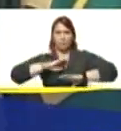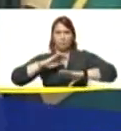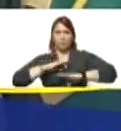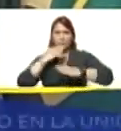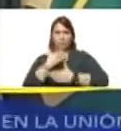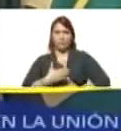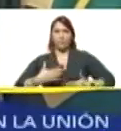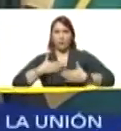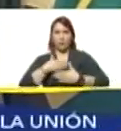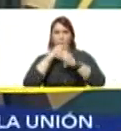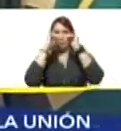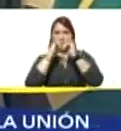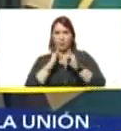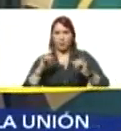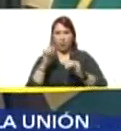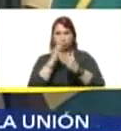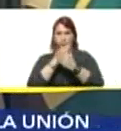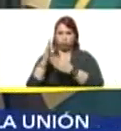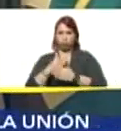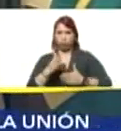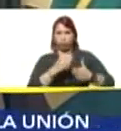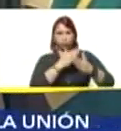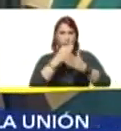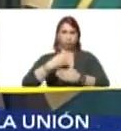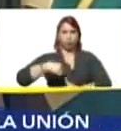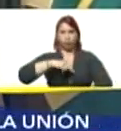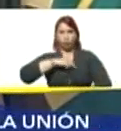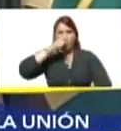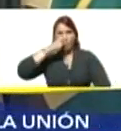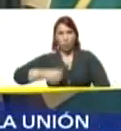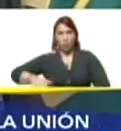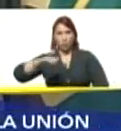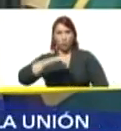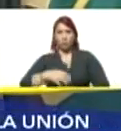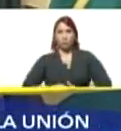felicidad compartida de nuestros pueblos.